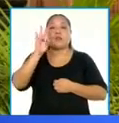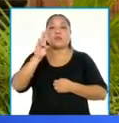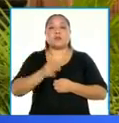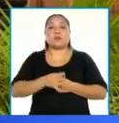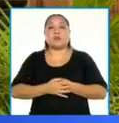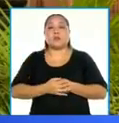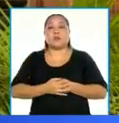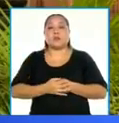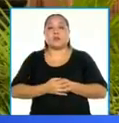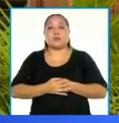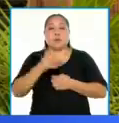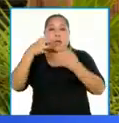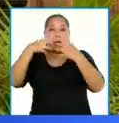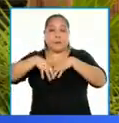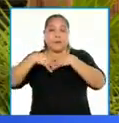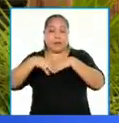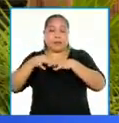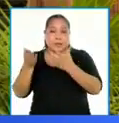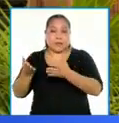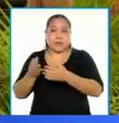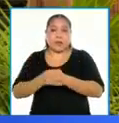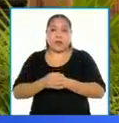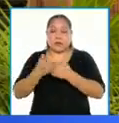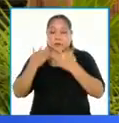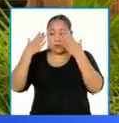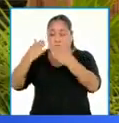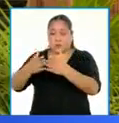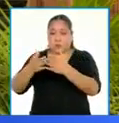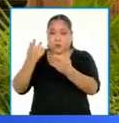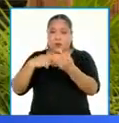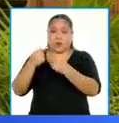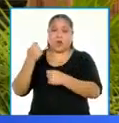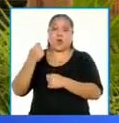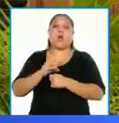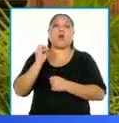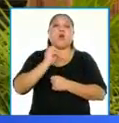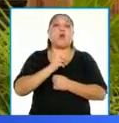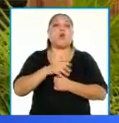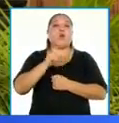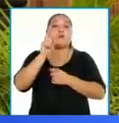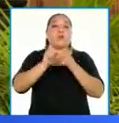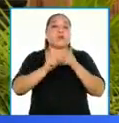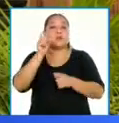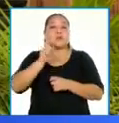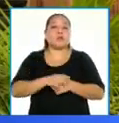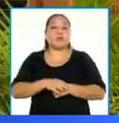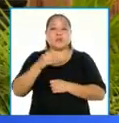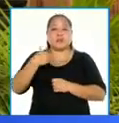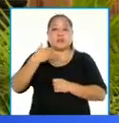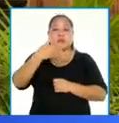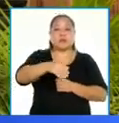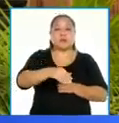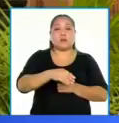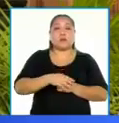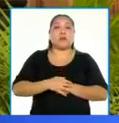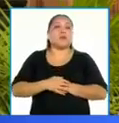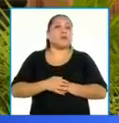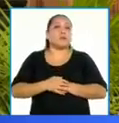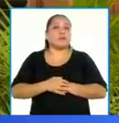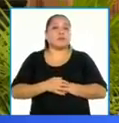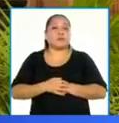697 o empresas dedicadas al rubro o empresas no dedicadas y que han hecho este paso, o personas.